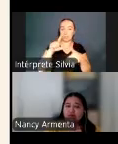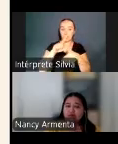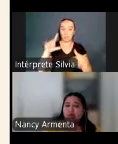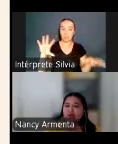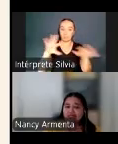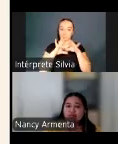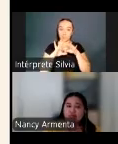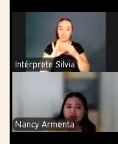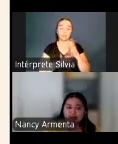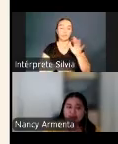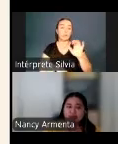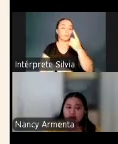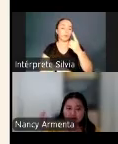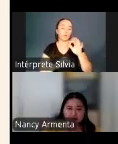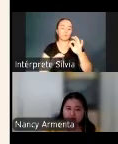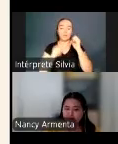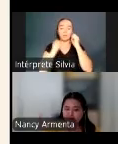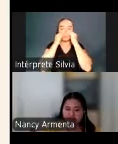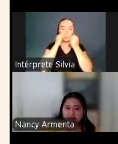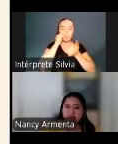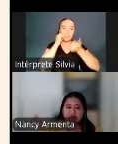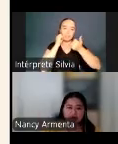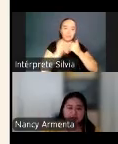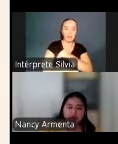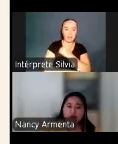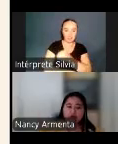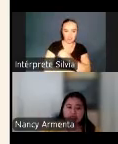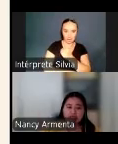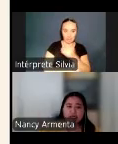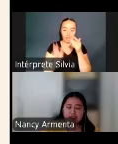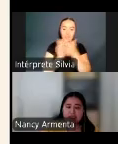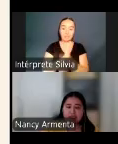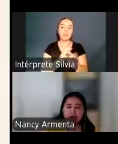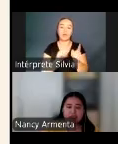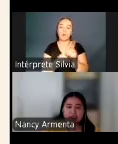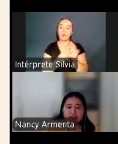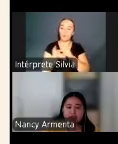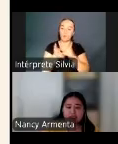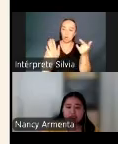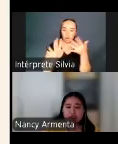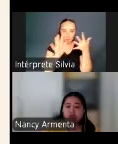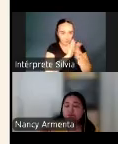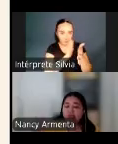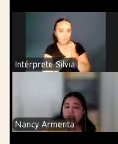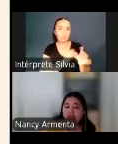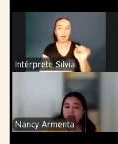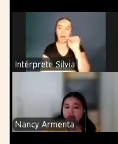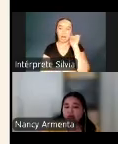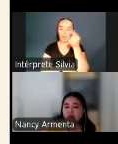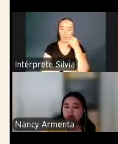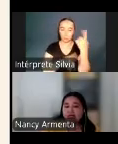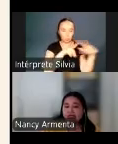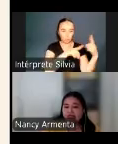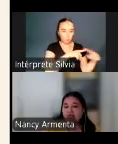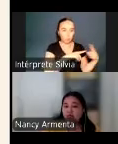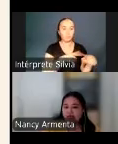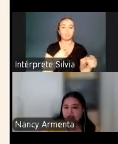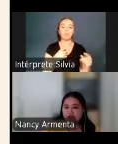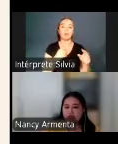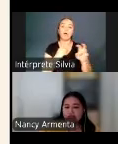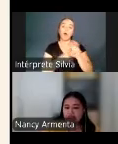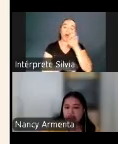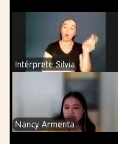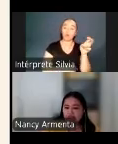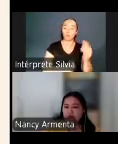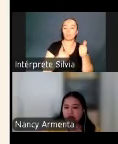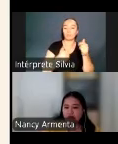es un estudio más de tipo académico, más explicando la metodología, los distintos hallazgos, y el otro es un poco más de